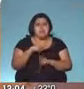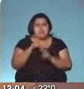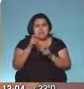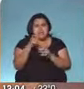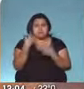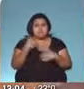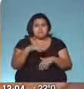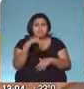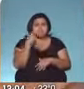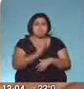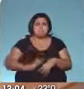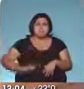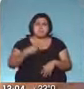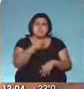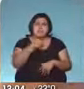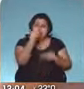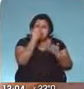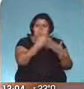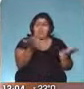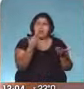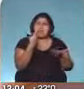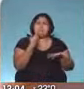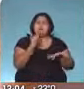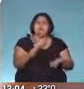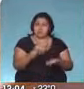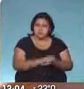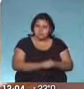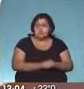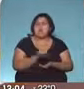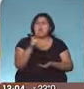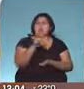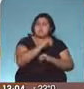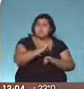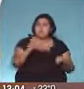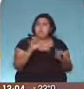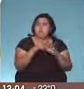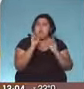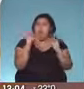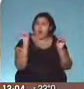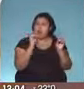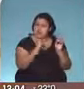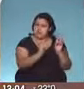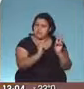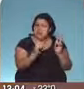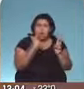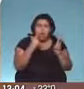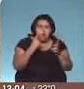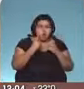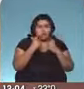presidente el que da la cara y comunica cuando hay algo importante que decir. Y con una advertencia en la que ratifica además que los controles van a